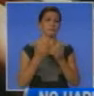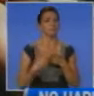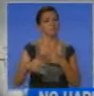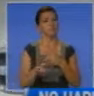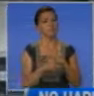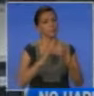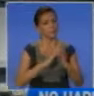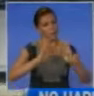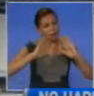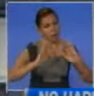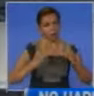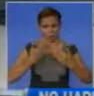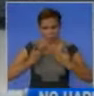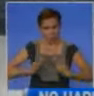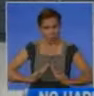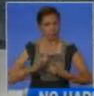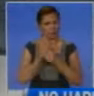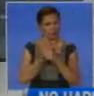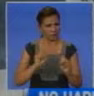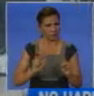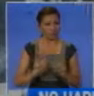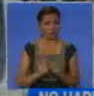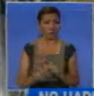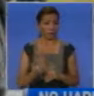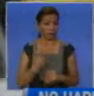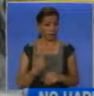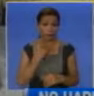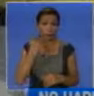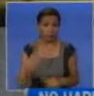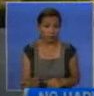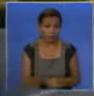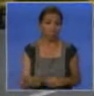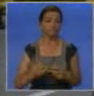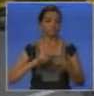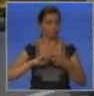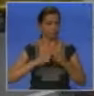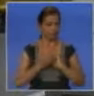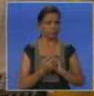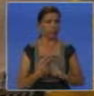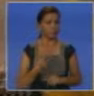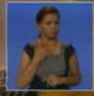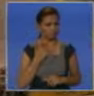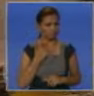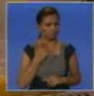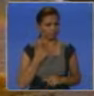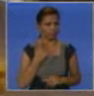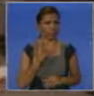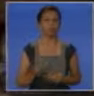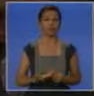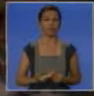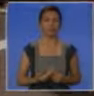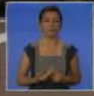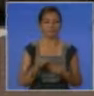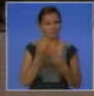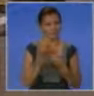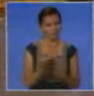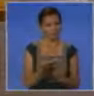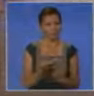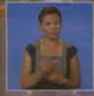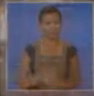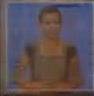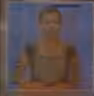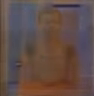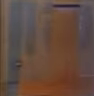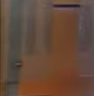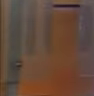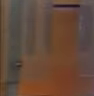familia. Por eso, insistimos en que siempre será mejor que cuando manejes, no lo uses. En Quito, Ana María Cañizares, 24